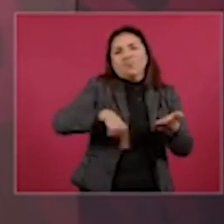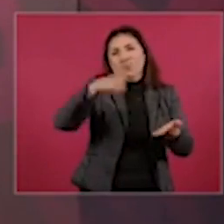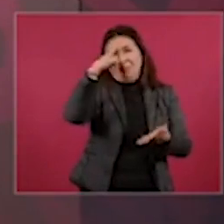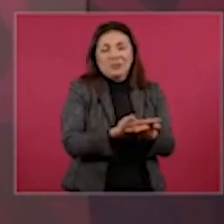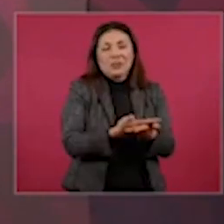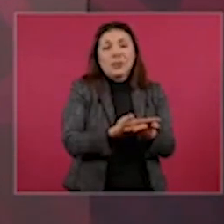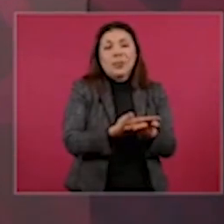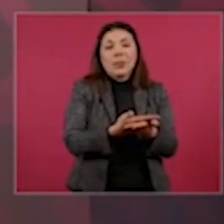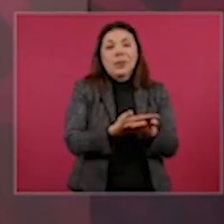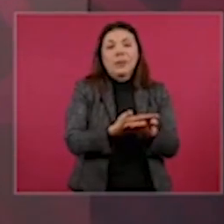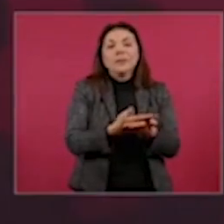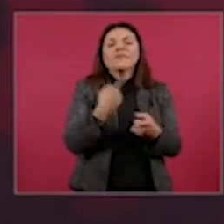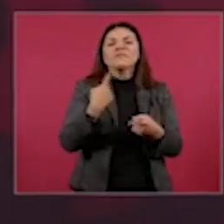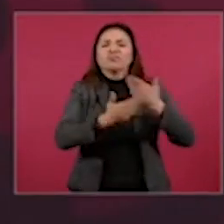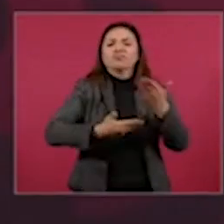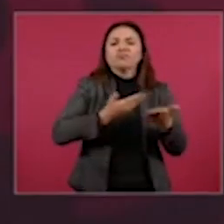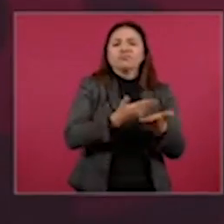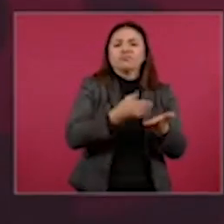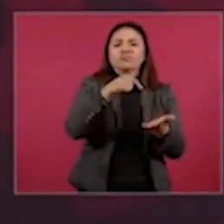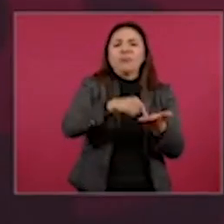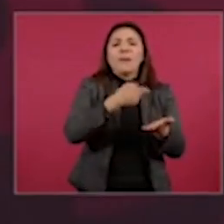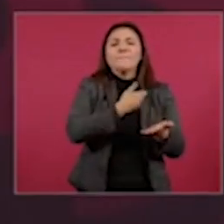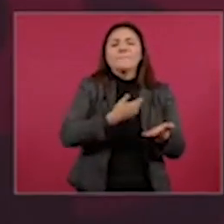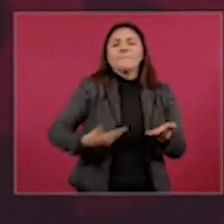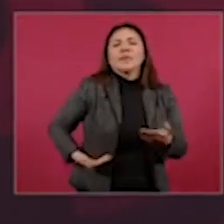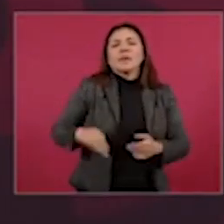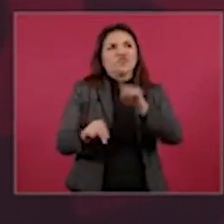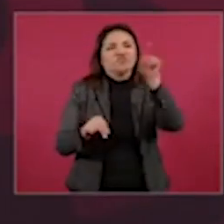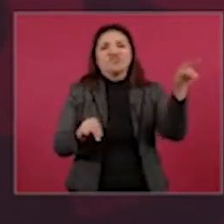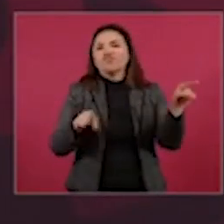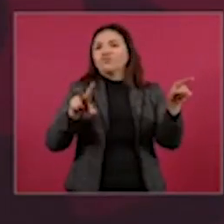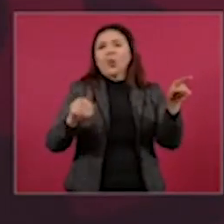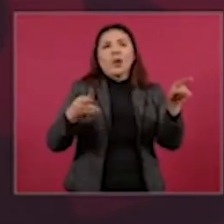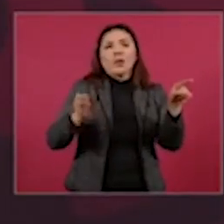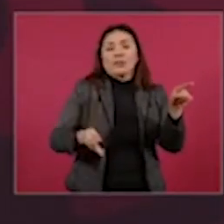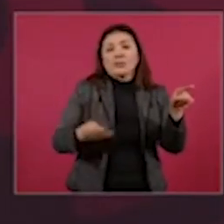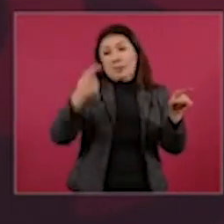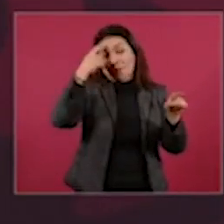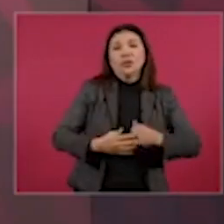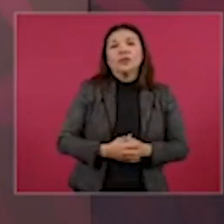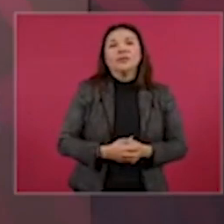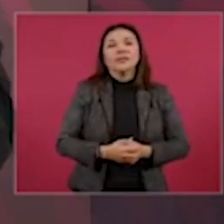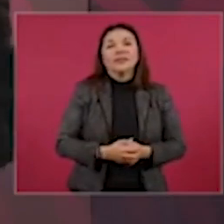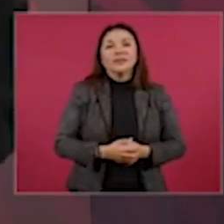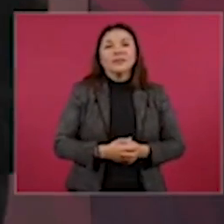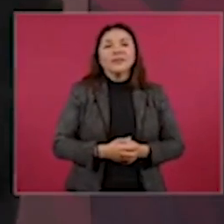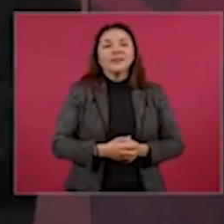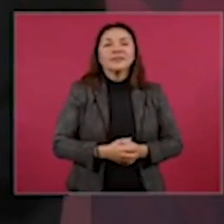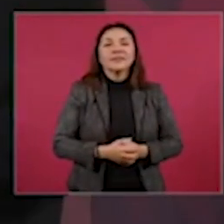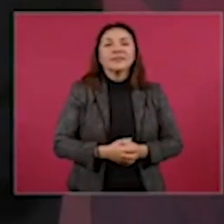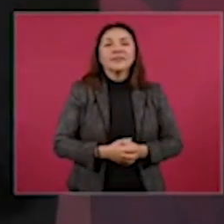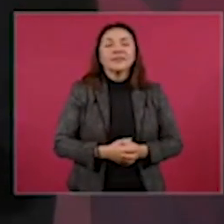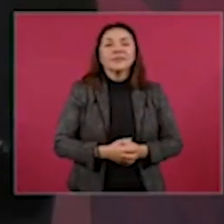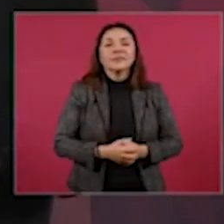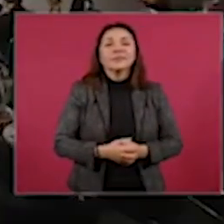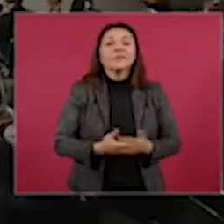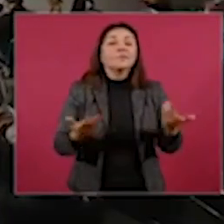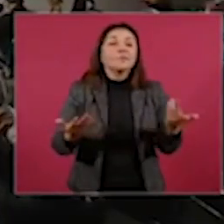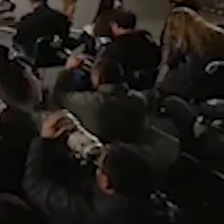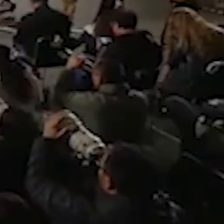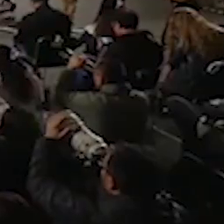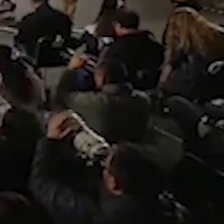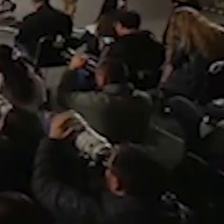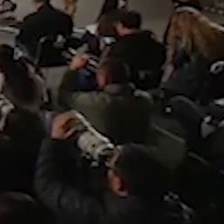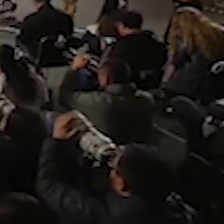que presentó el presidente Biden en materia migratoria. ¿Por qué? Pues todo es